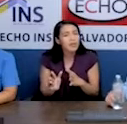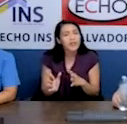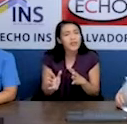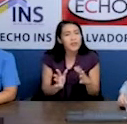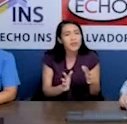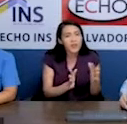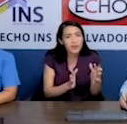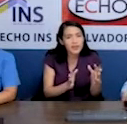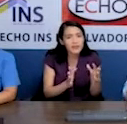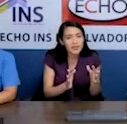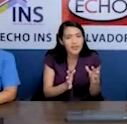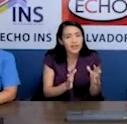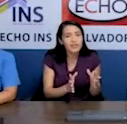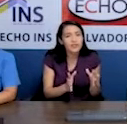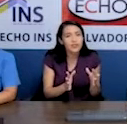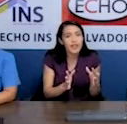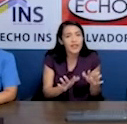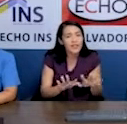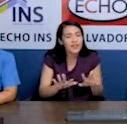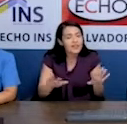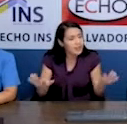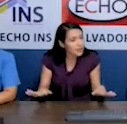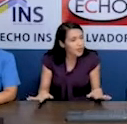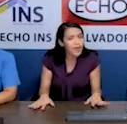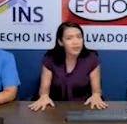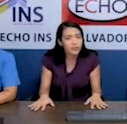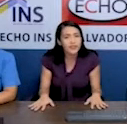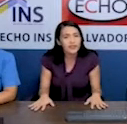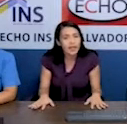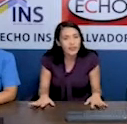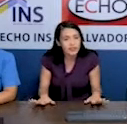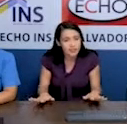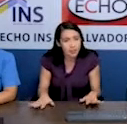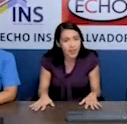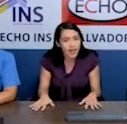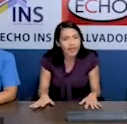emergencias? Porque así como la medicina tradicional las cataloga en dos